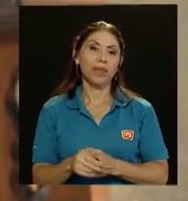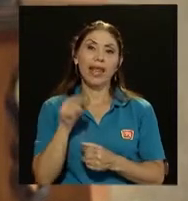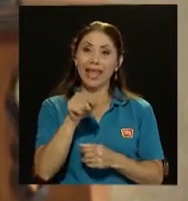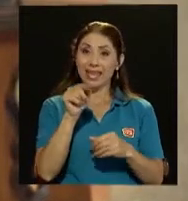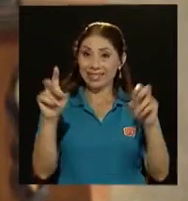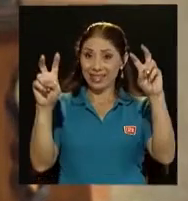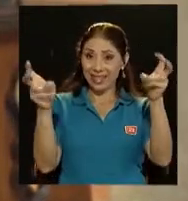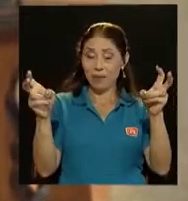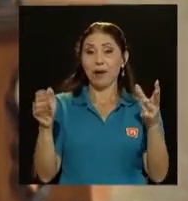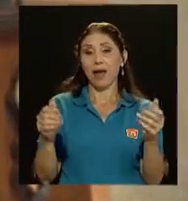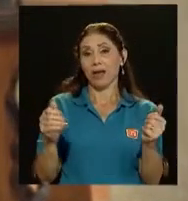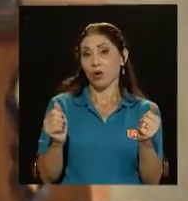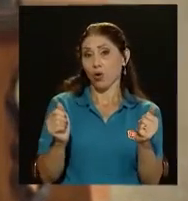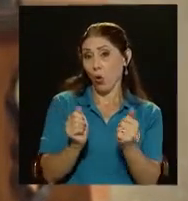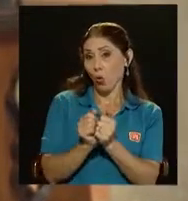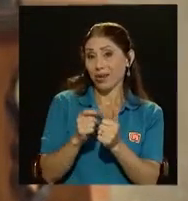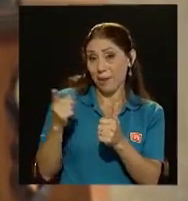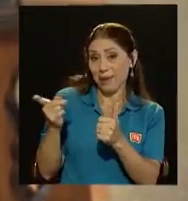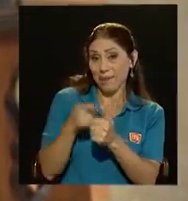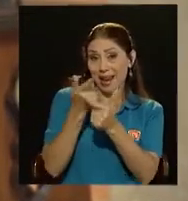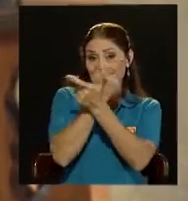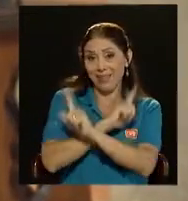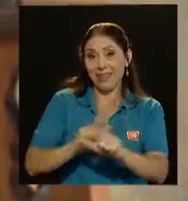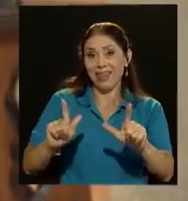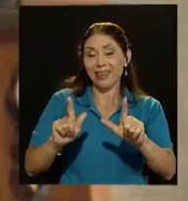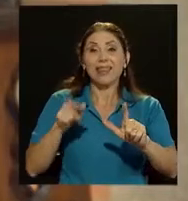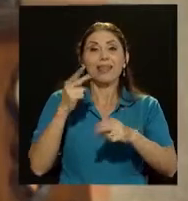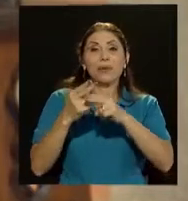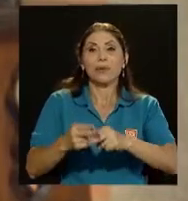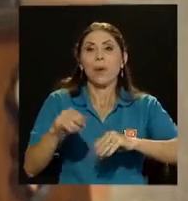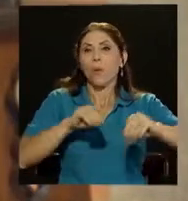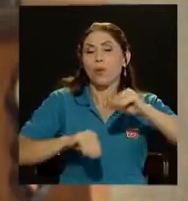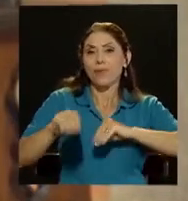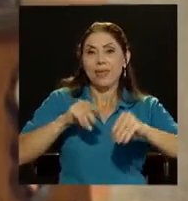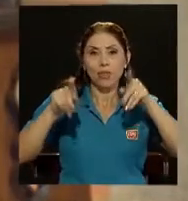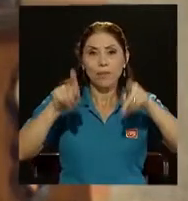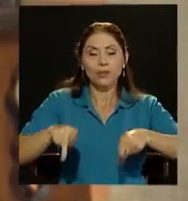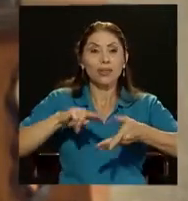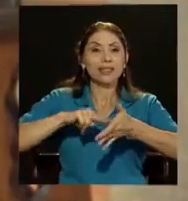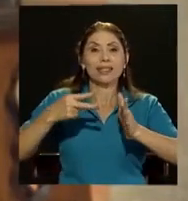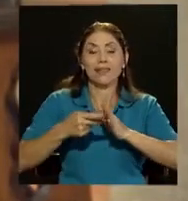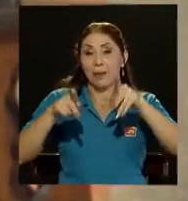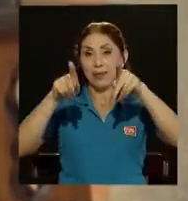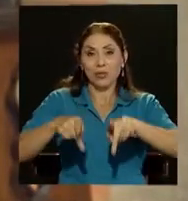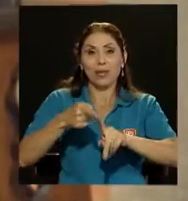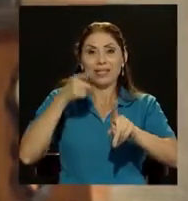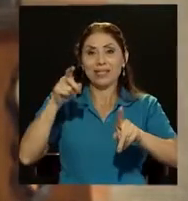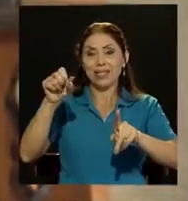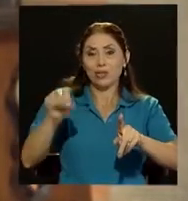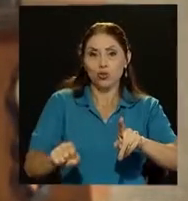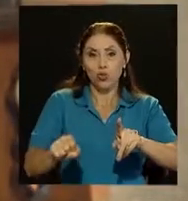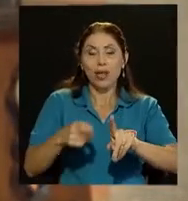con esa primera libertad de movimiento de personas, las migraciones que vinieron desde el sur y desde